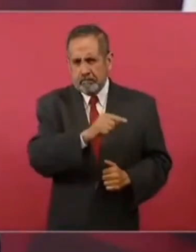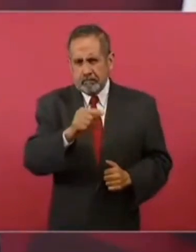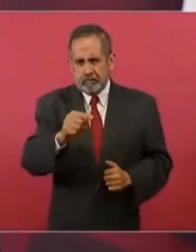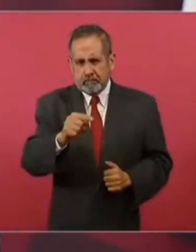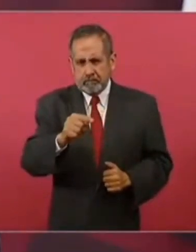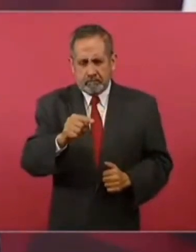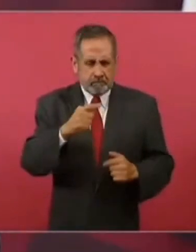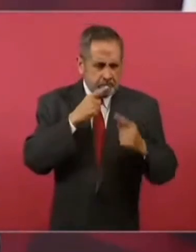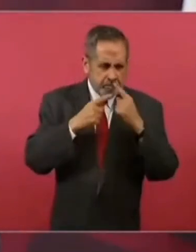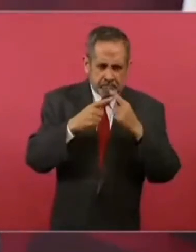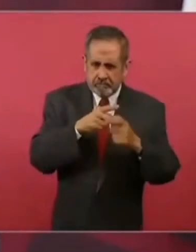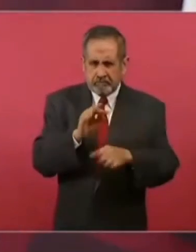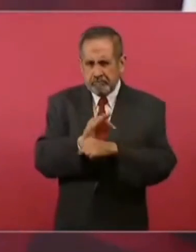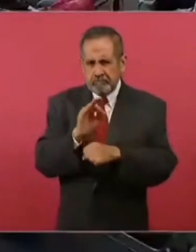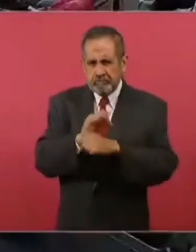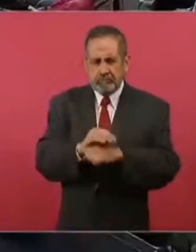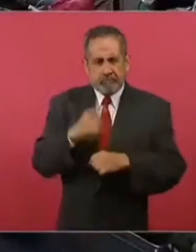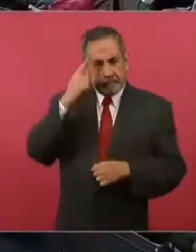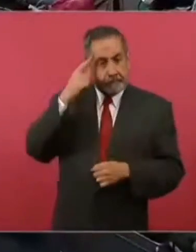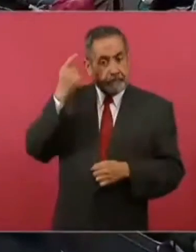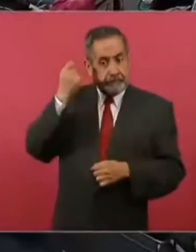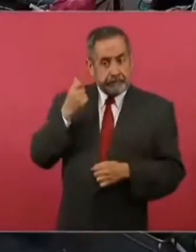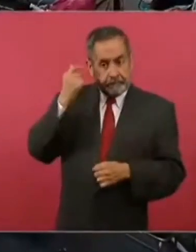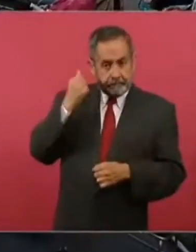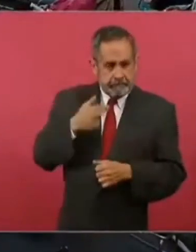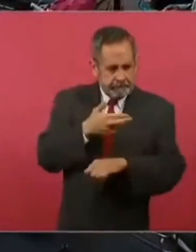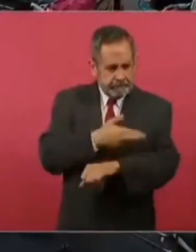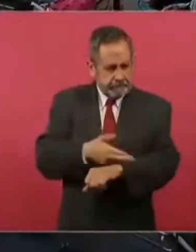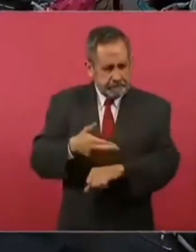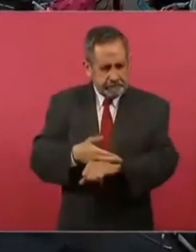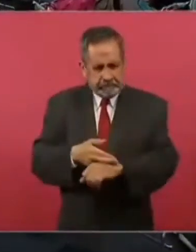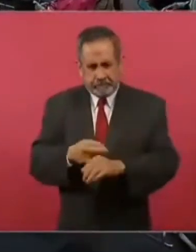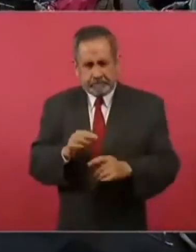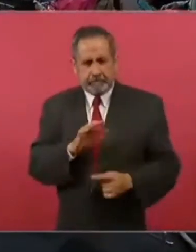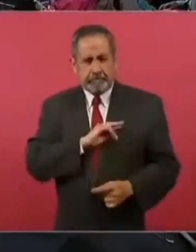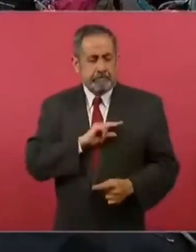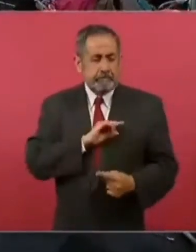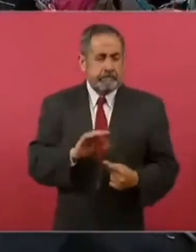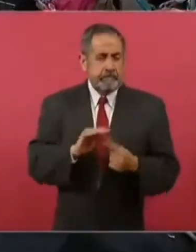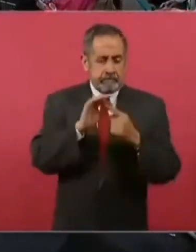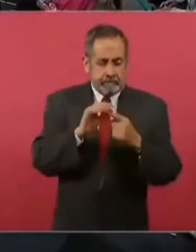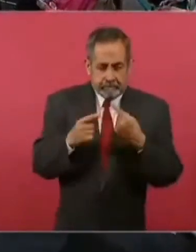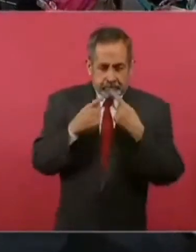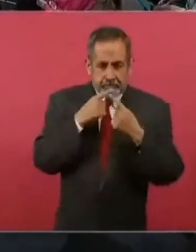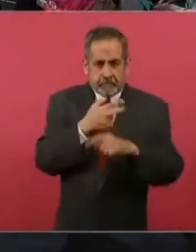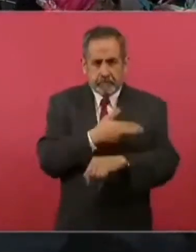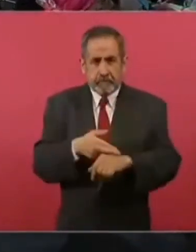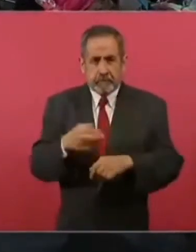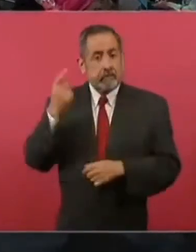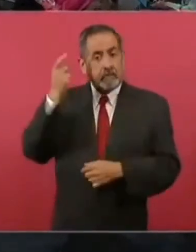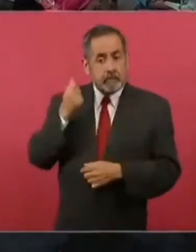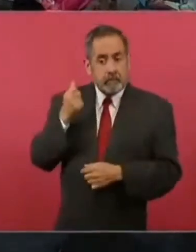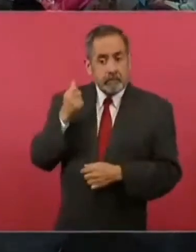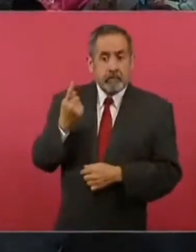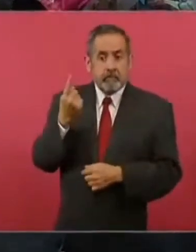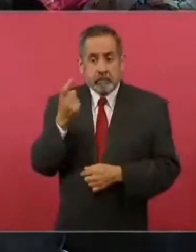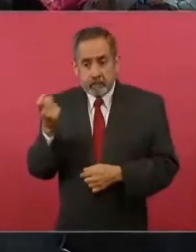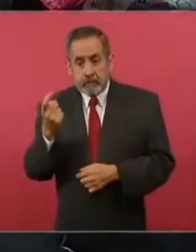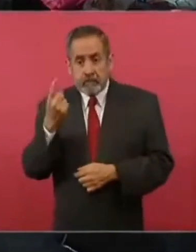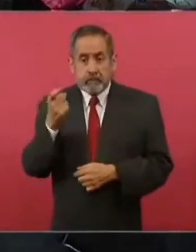hacían gestiones para pensiones especiales de 100, de 150 mil